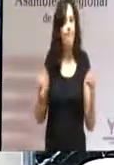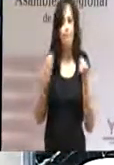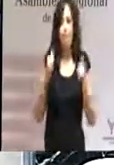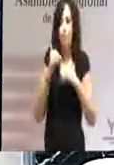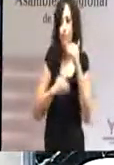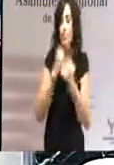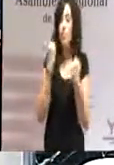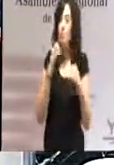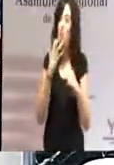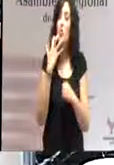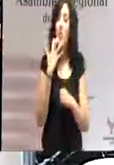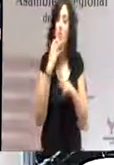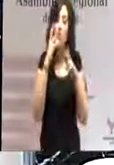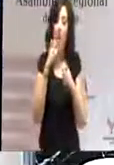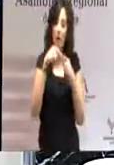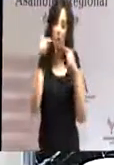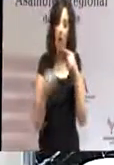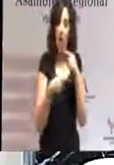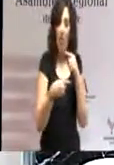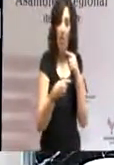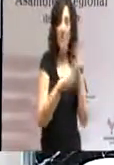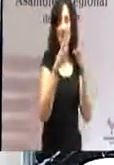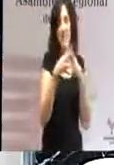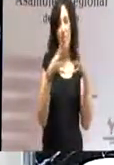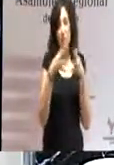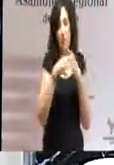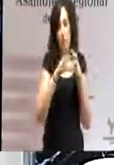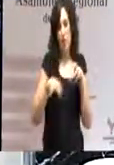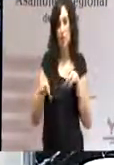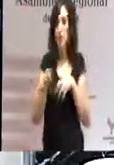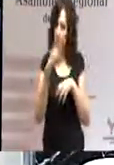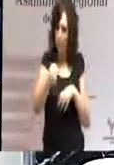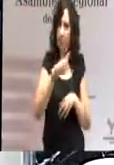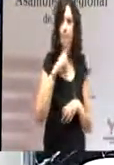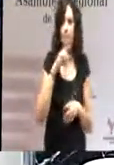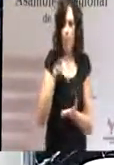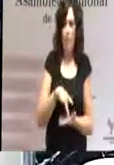alarmante déficit en el capítulo de infraestructuras.